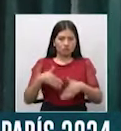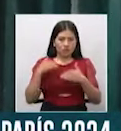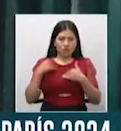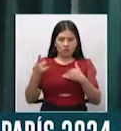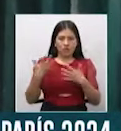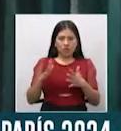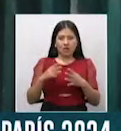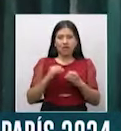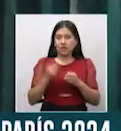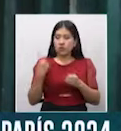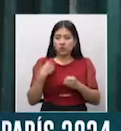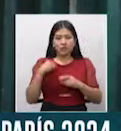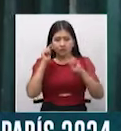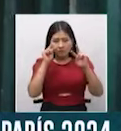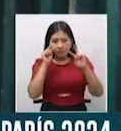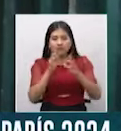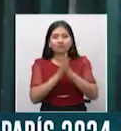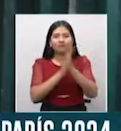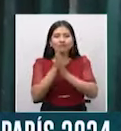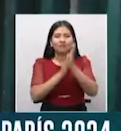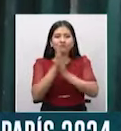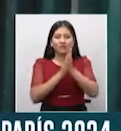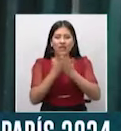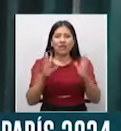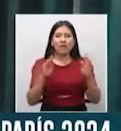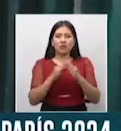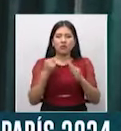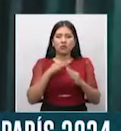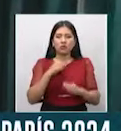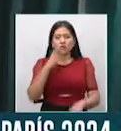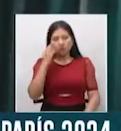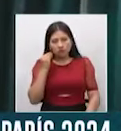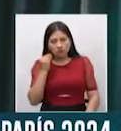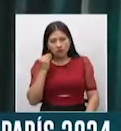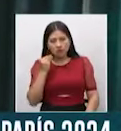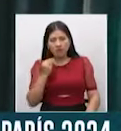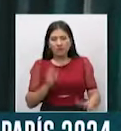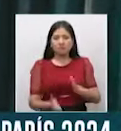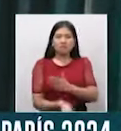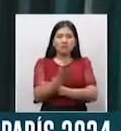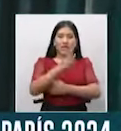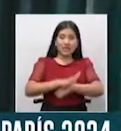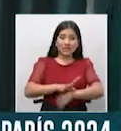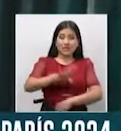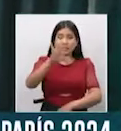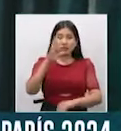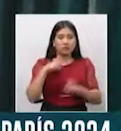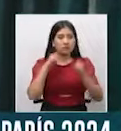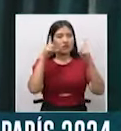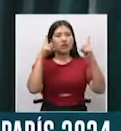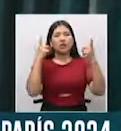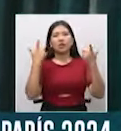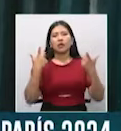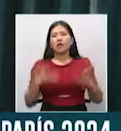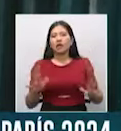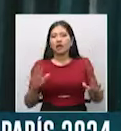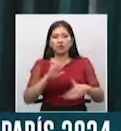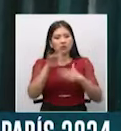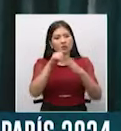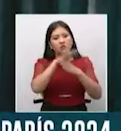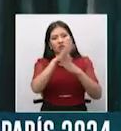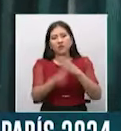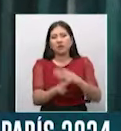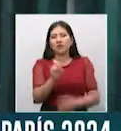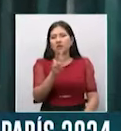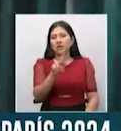papá, vamos a ver, siendo, no sabíamos dónde. 5 de la mañana nos hemos levantado, ya no hay nada, pues,